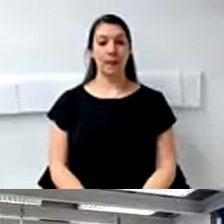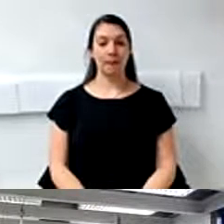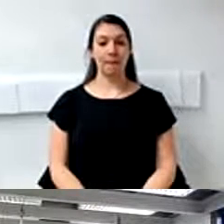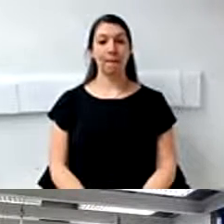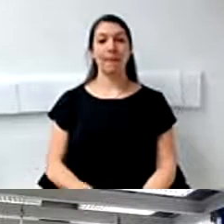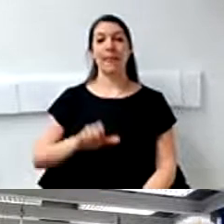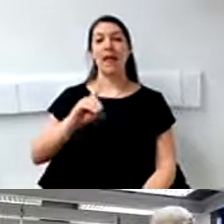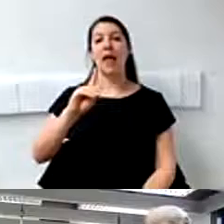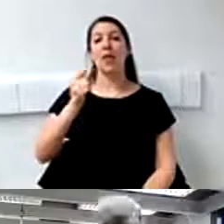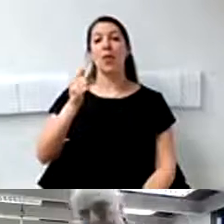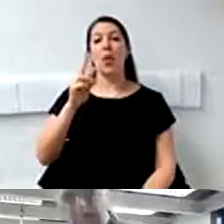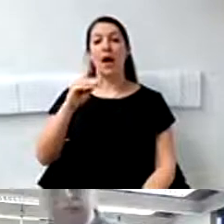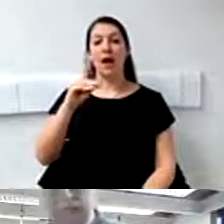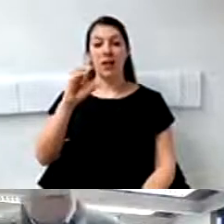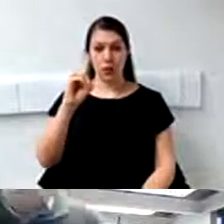Eduardo.